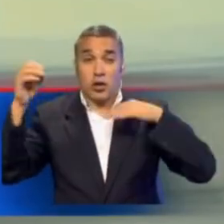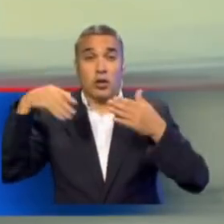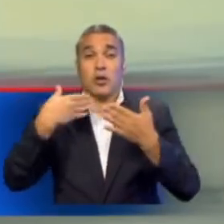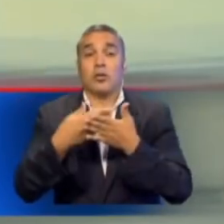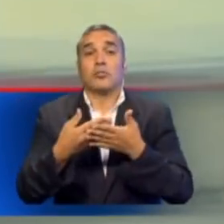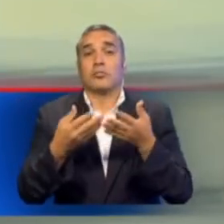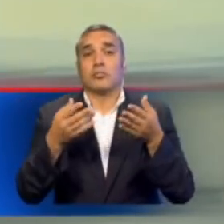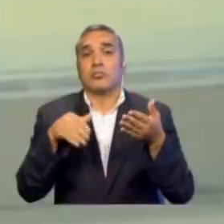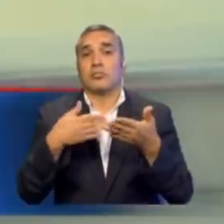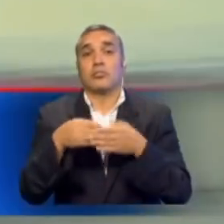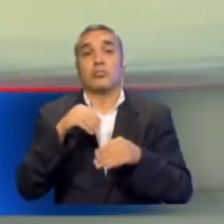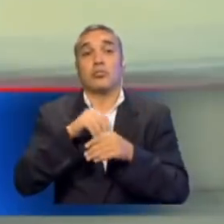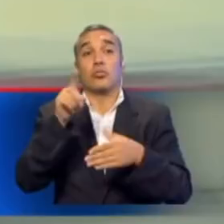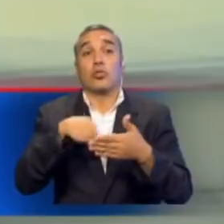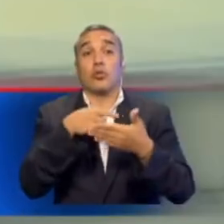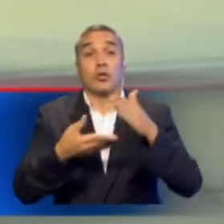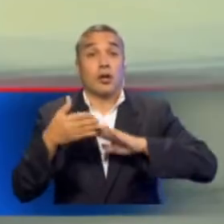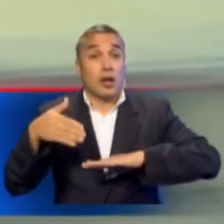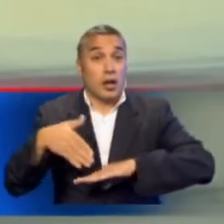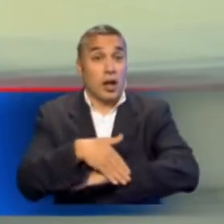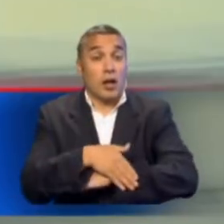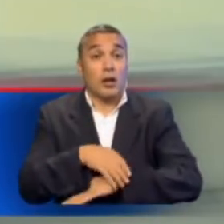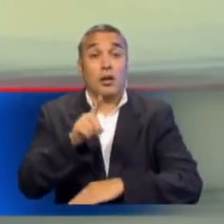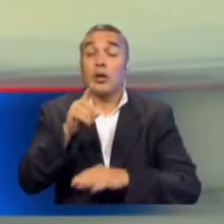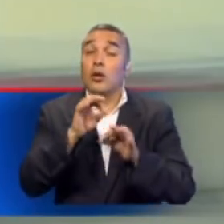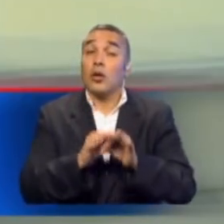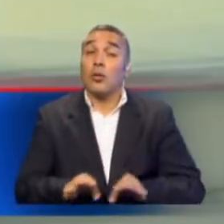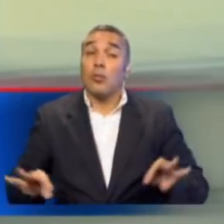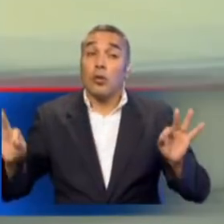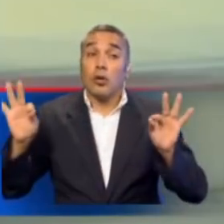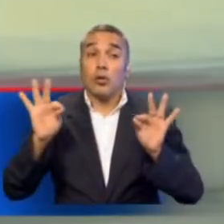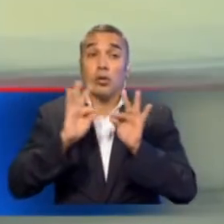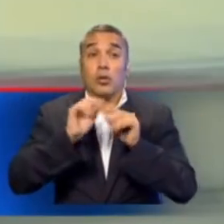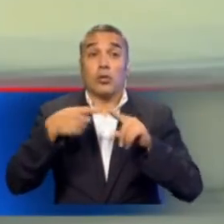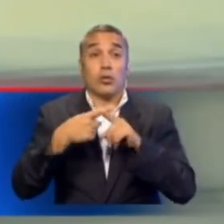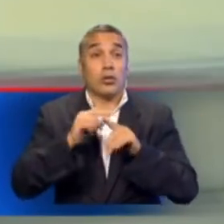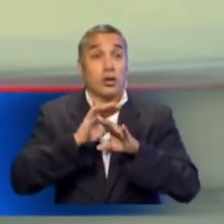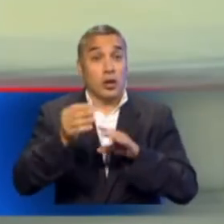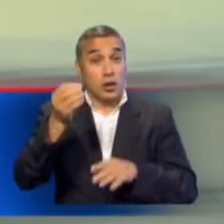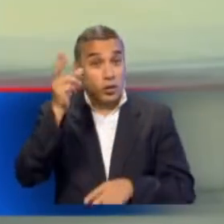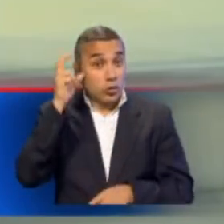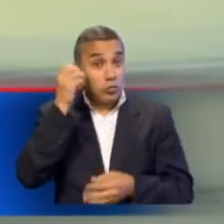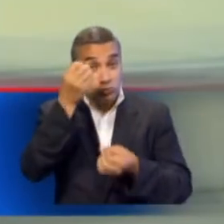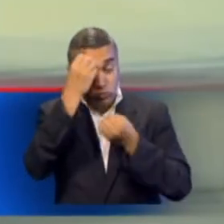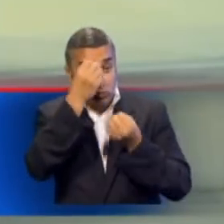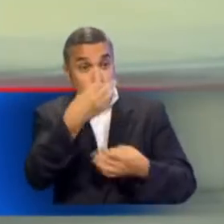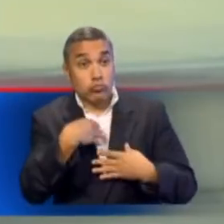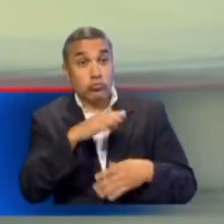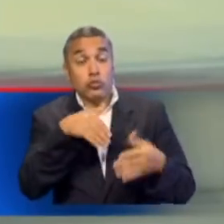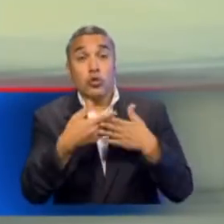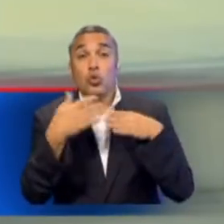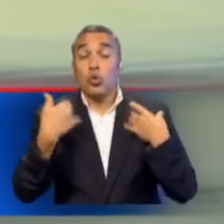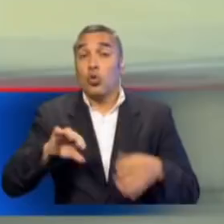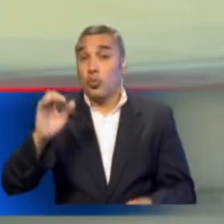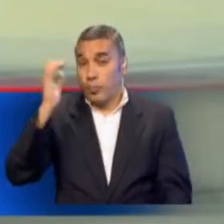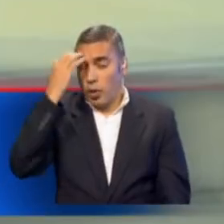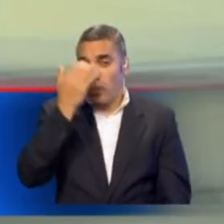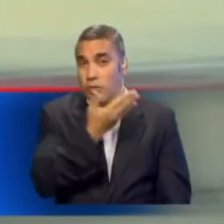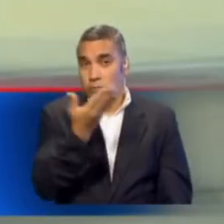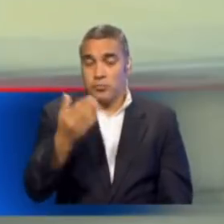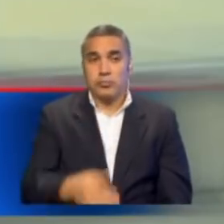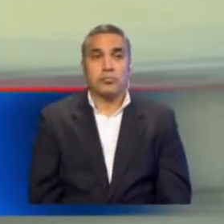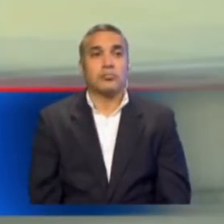y similares durante el estado de excepción. Creo que es fundamental, después de haber escuchado este informe que nos ha preocupado muchísimo,